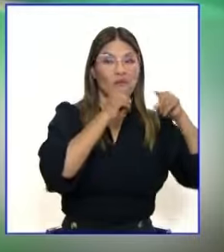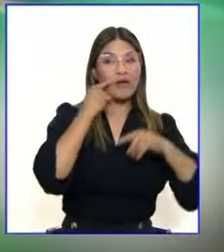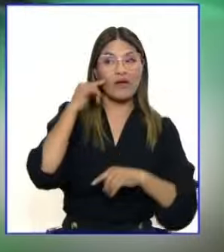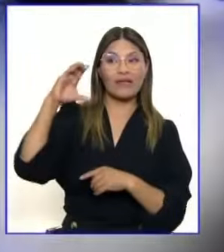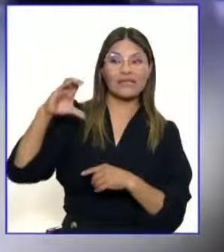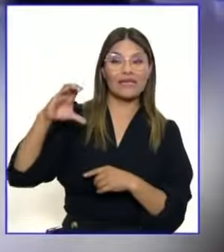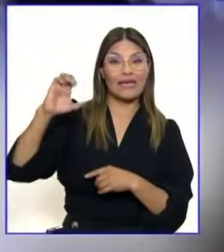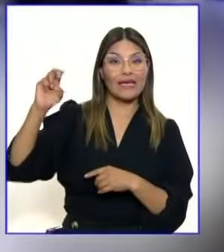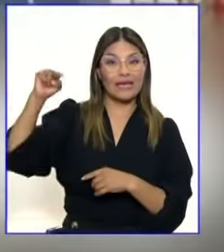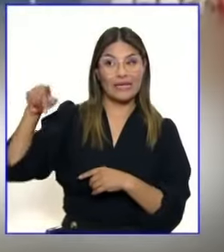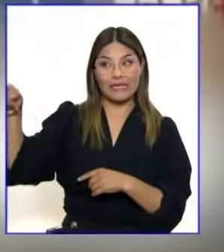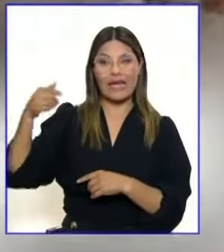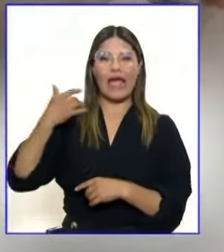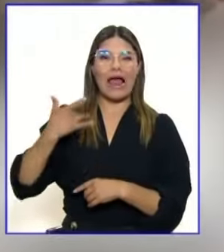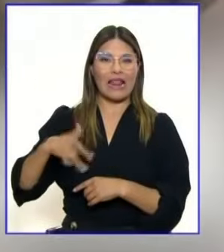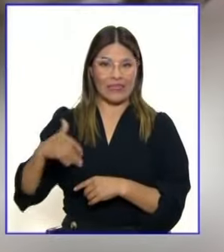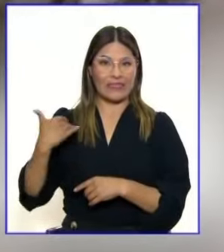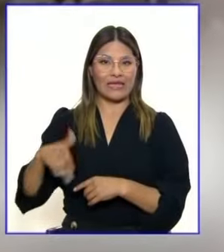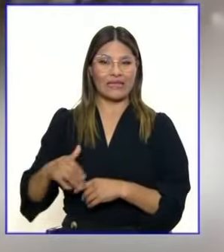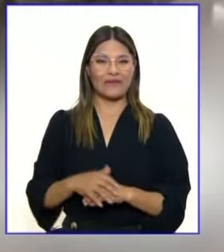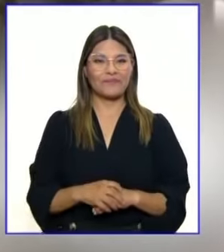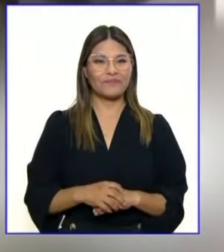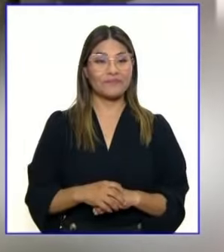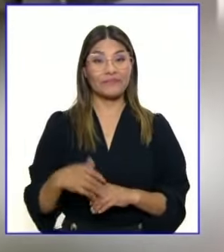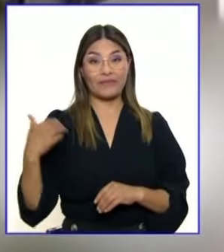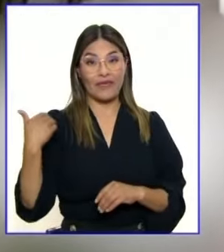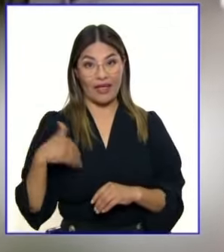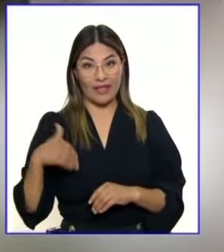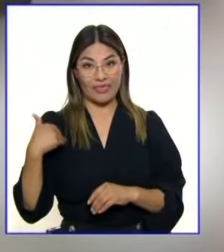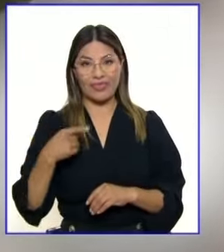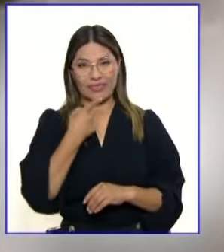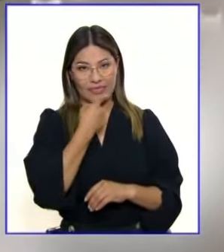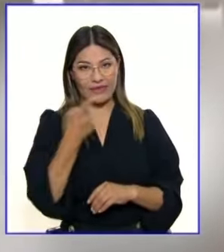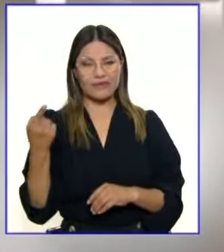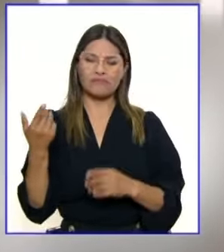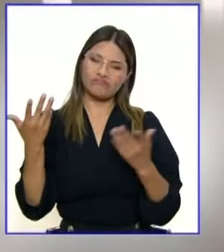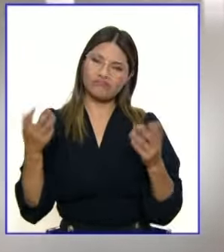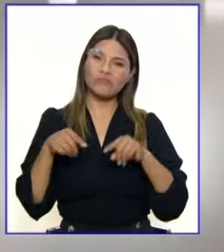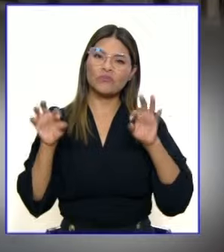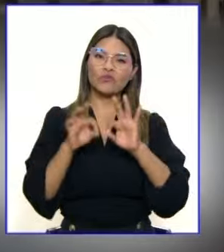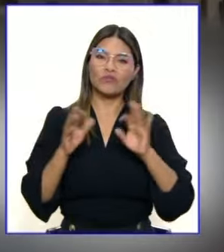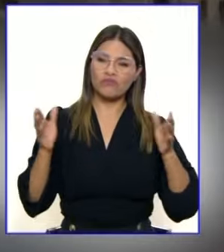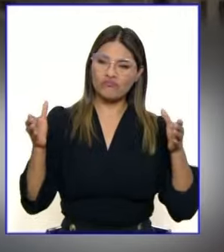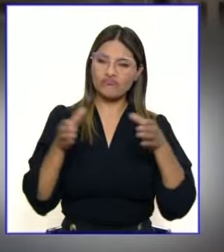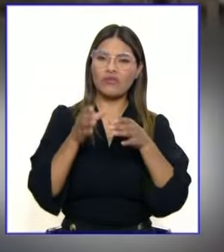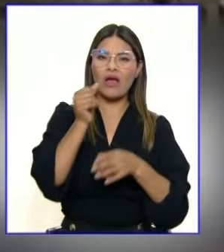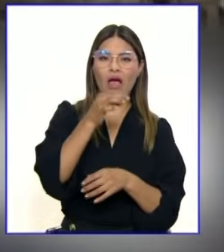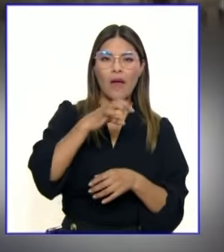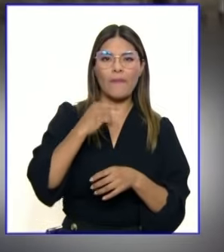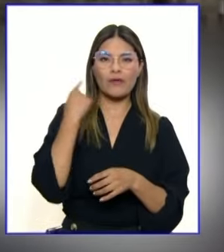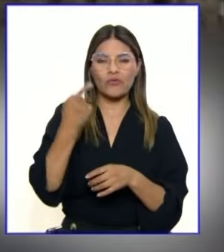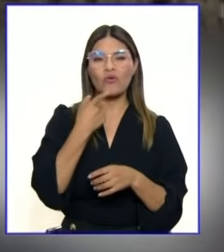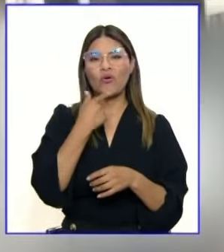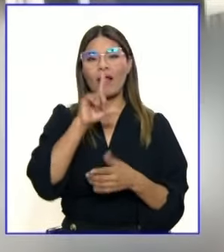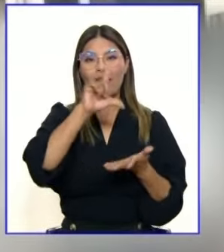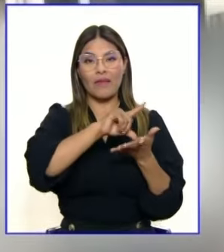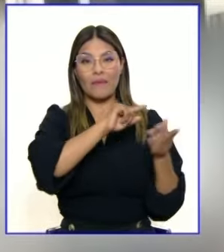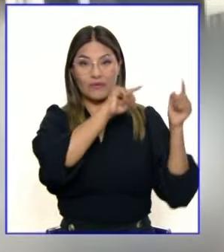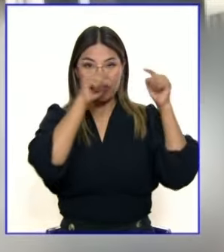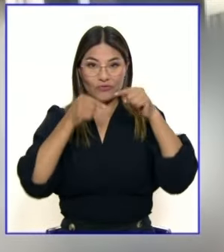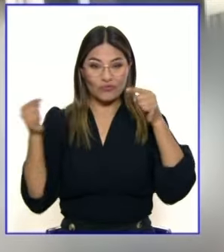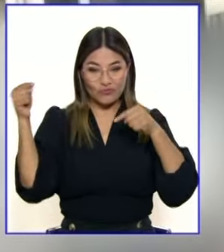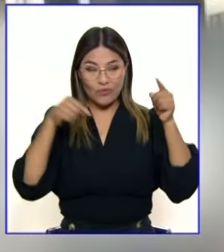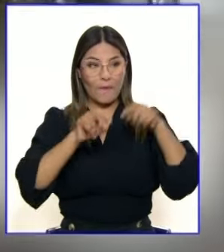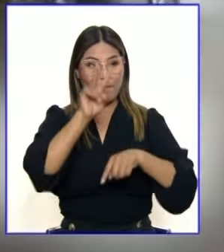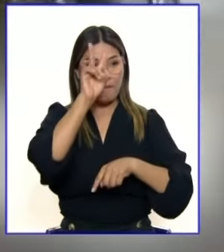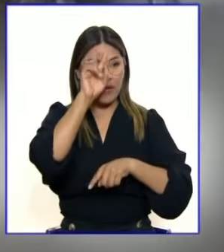Argentina. La cumbre APEC 2024, el Foro de Cooperación Económica Asia-Pacífico, reunirá en Lima, Perú, a los principales líderes